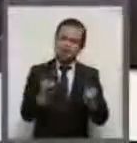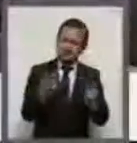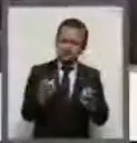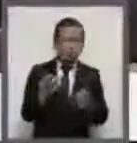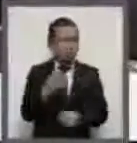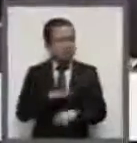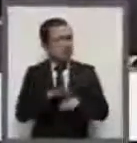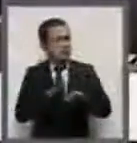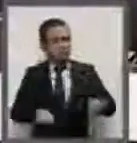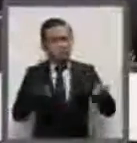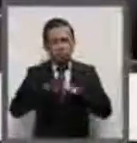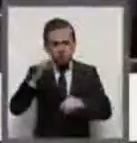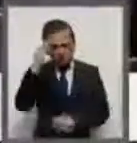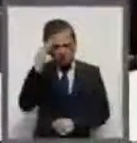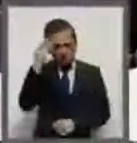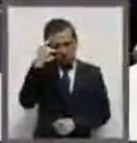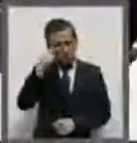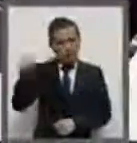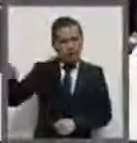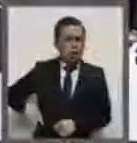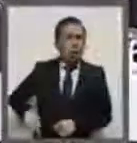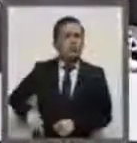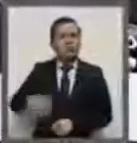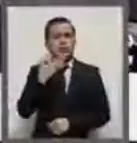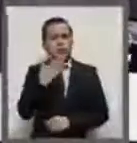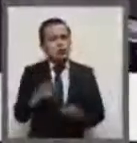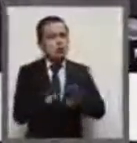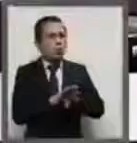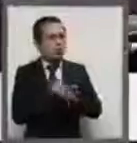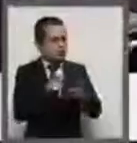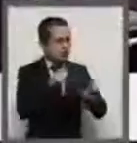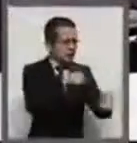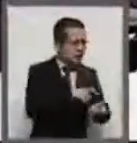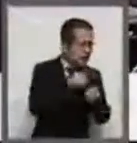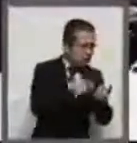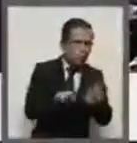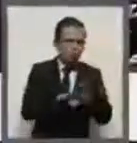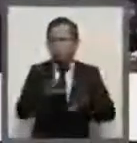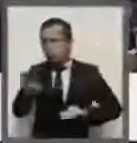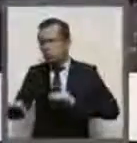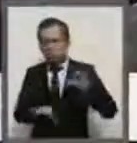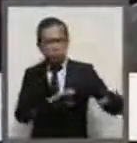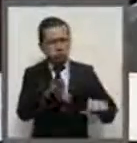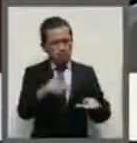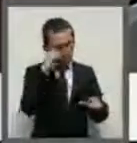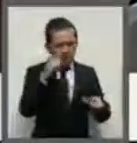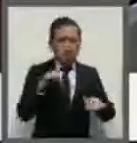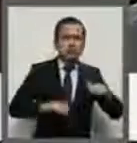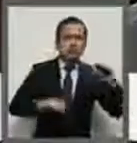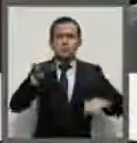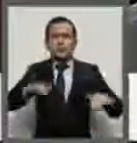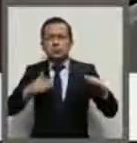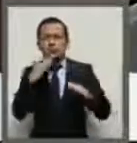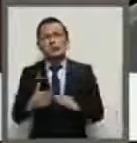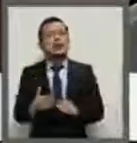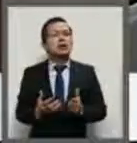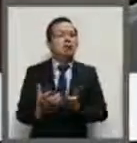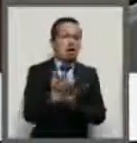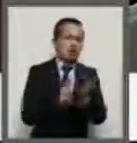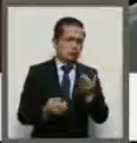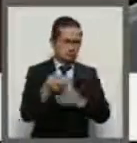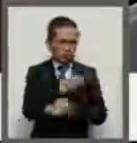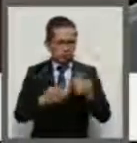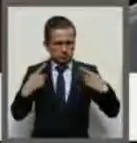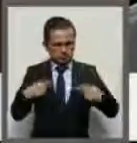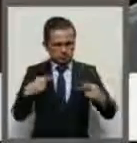un Estado para influir en la asignación de recursos y la distribución del ingreso y la riqueza. Refleja las prioridades